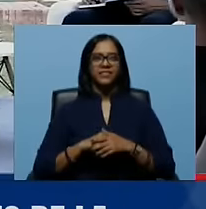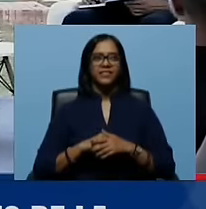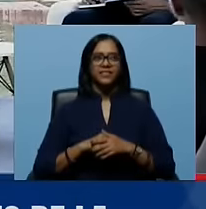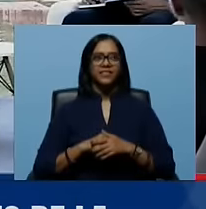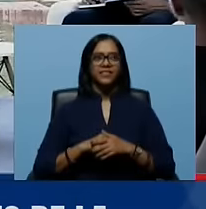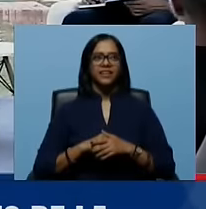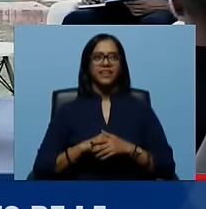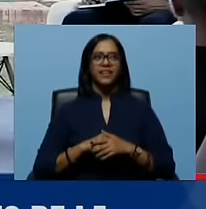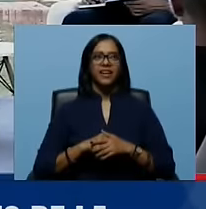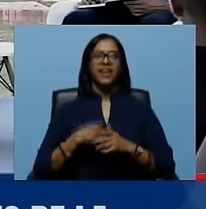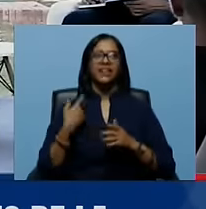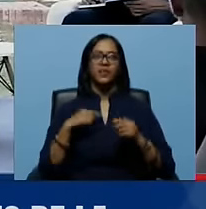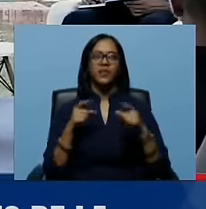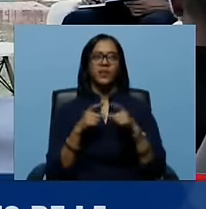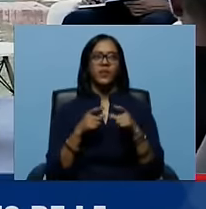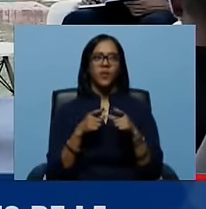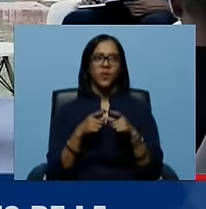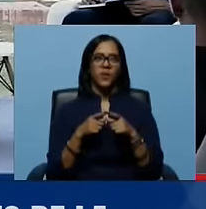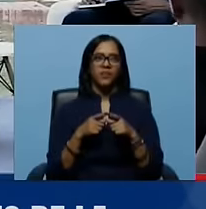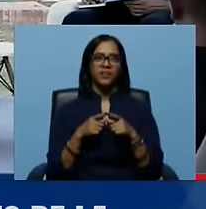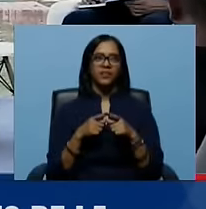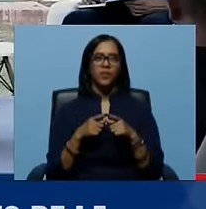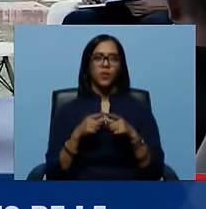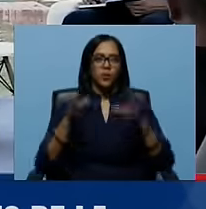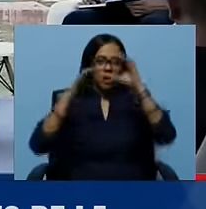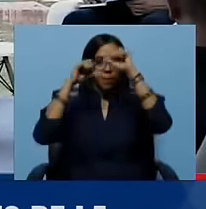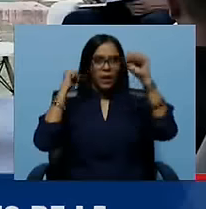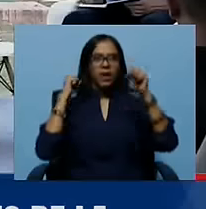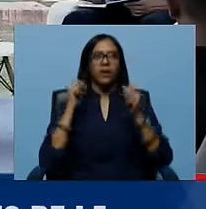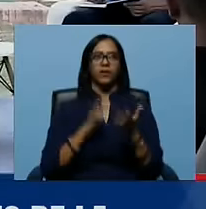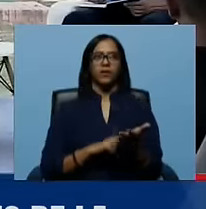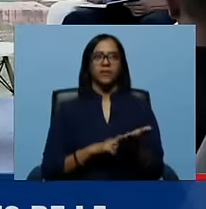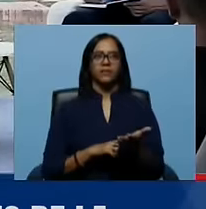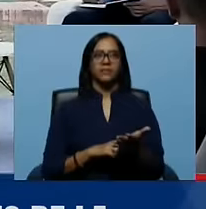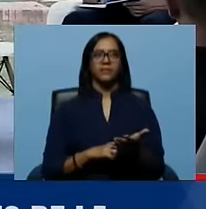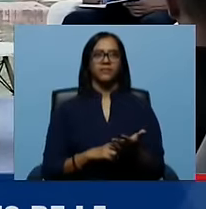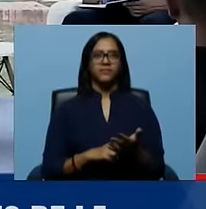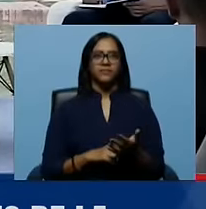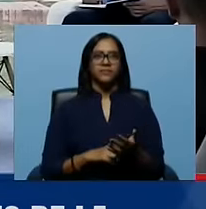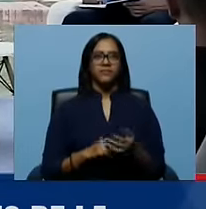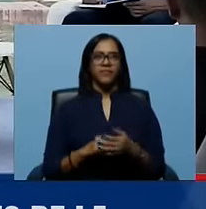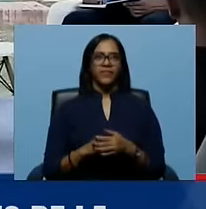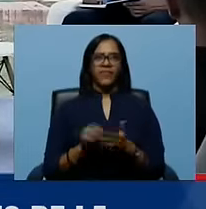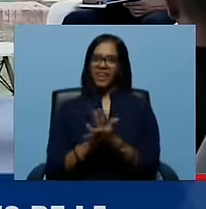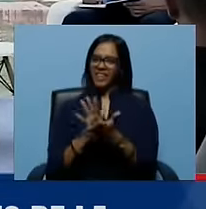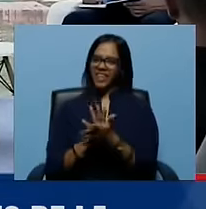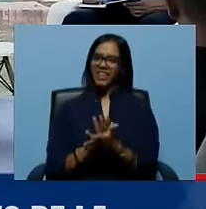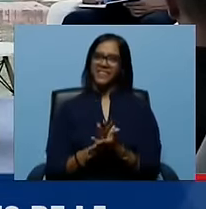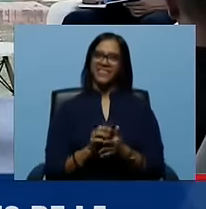Ah, está, que tenemos una reunión ahora con un embajador, correcto. Está atendiendo, déjalo quieto.